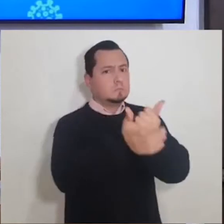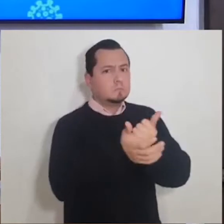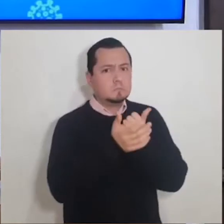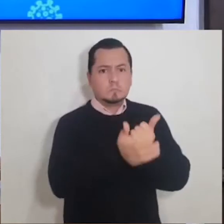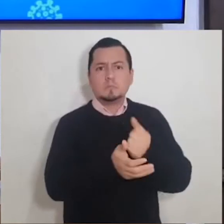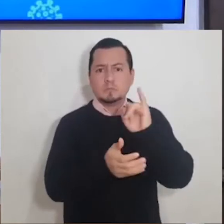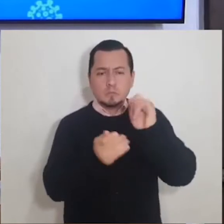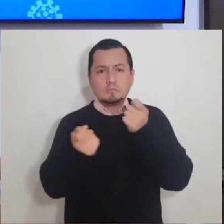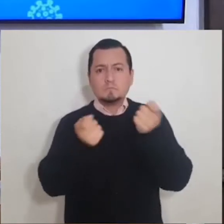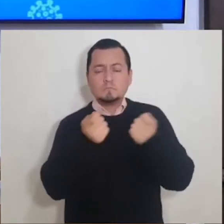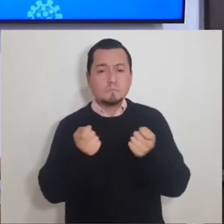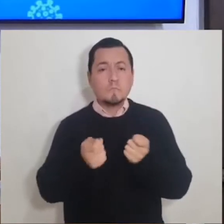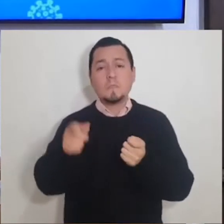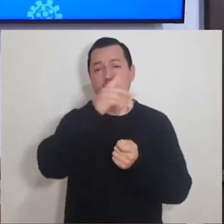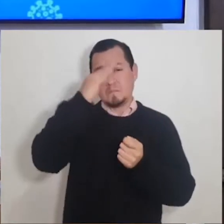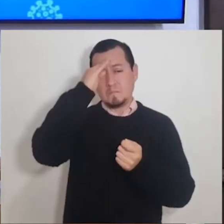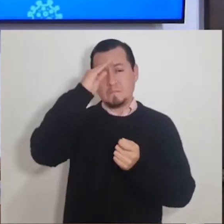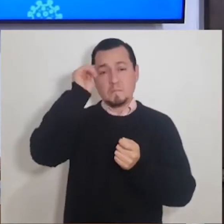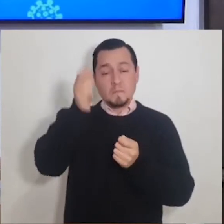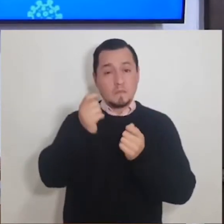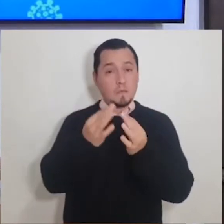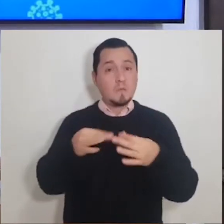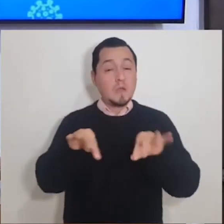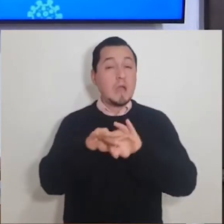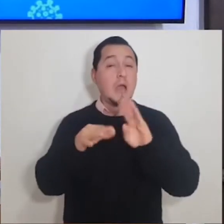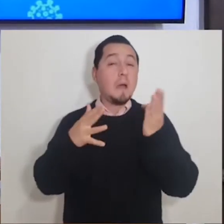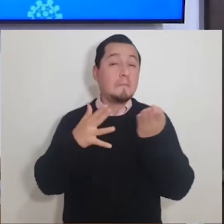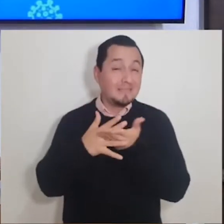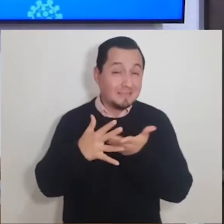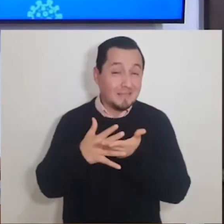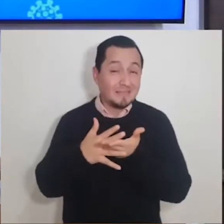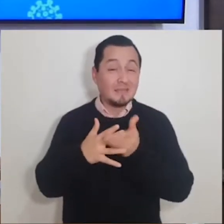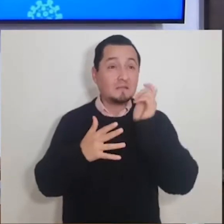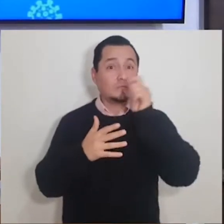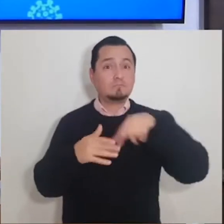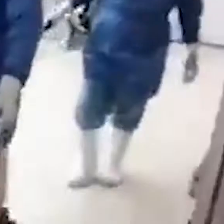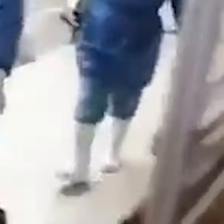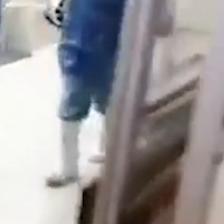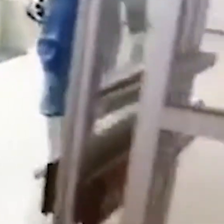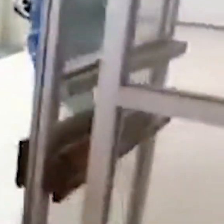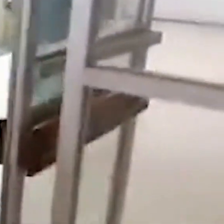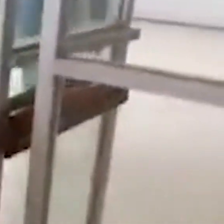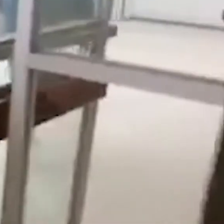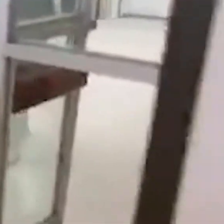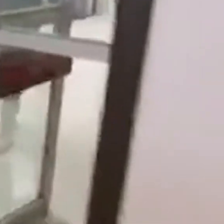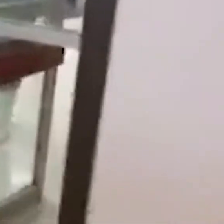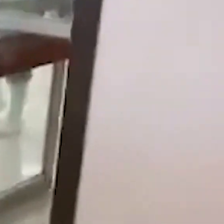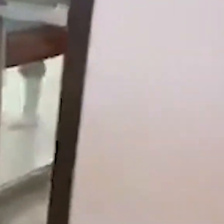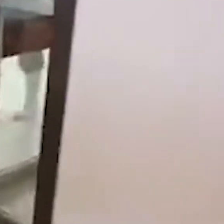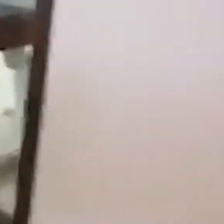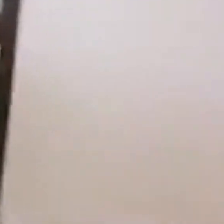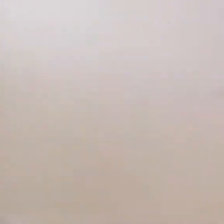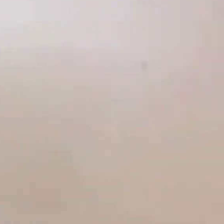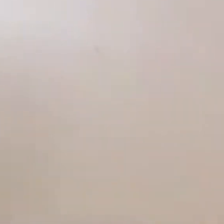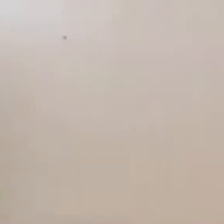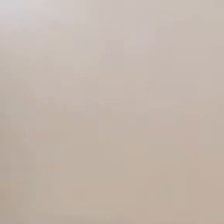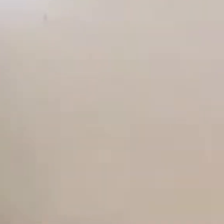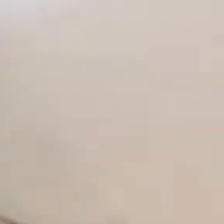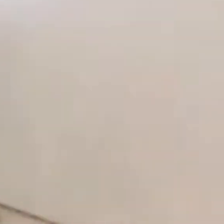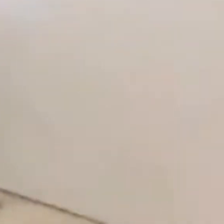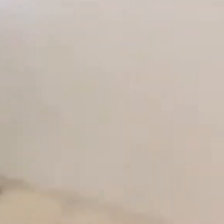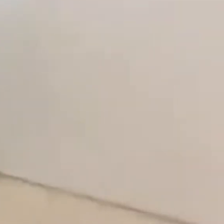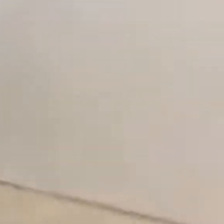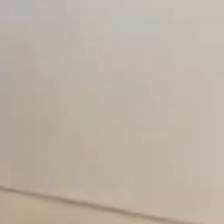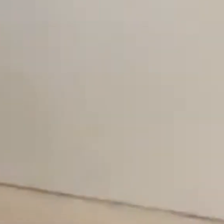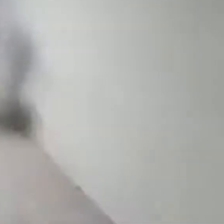El gobernador de Jalisco, Enrique Alfaro Ramírez, anunció que se prestará apoyo a los hospitales del Instituto Mexicano del Seguro Social con más de 200 camas